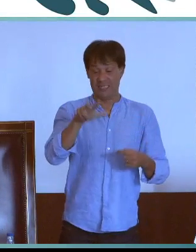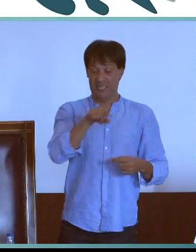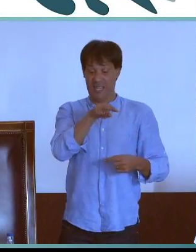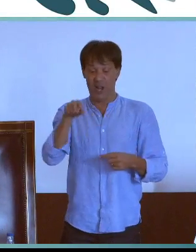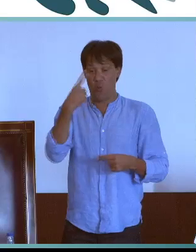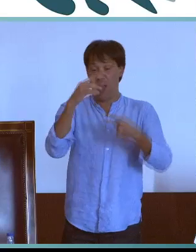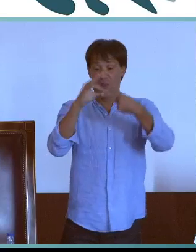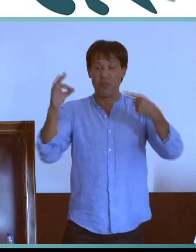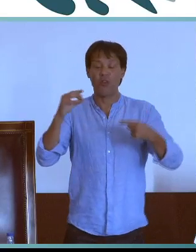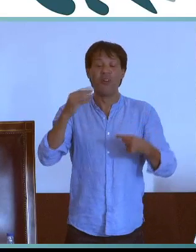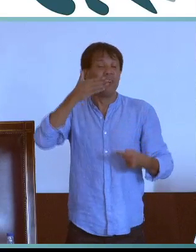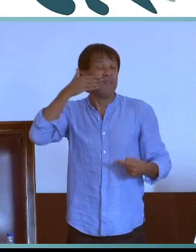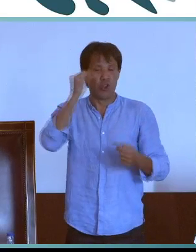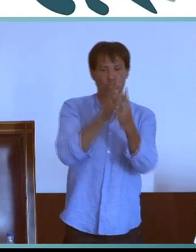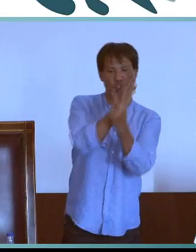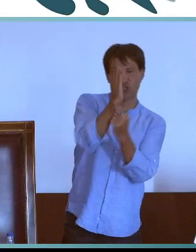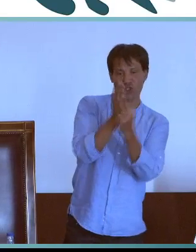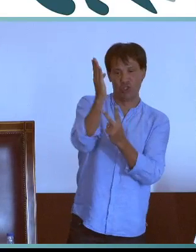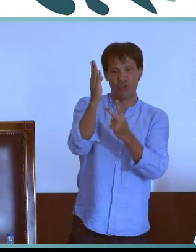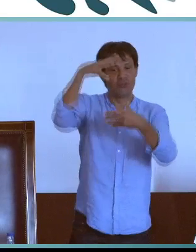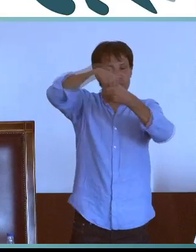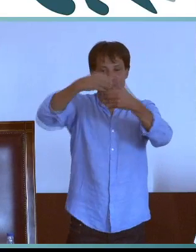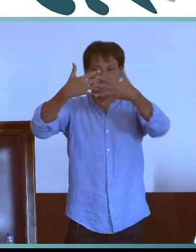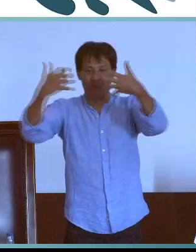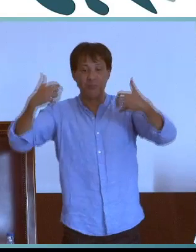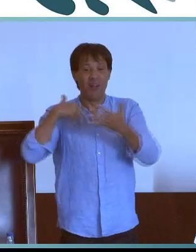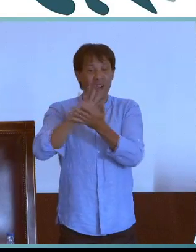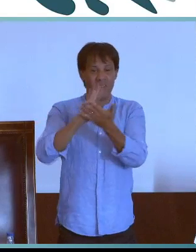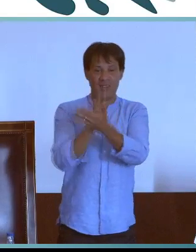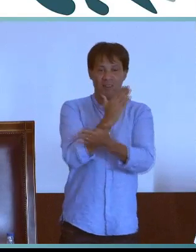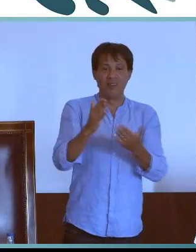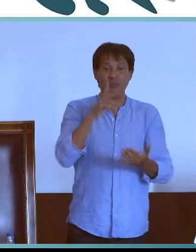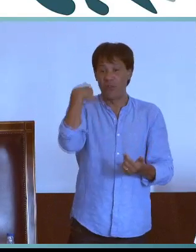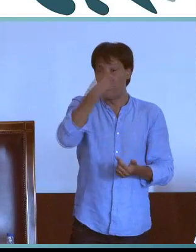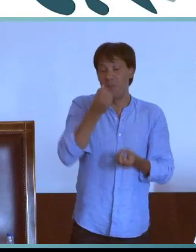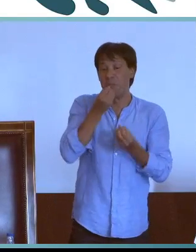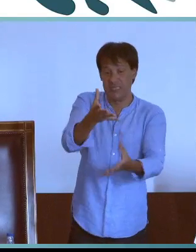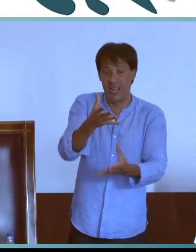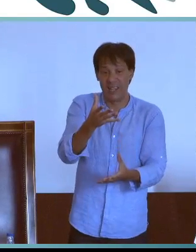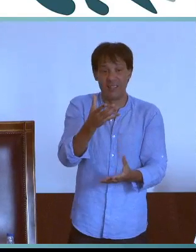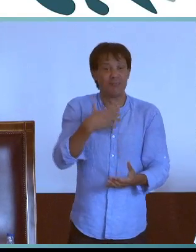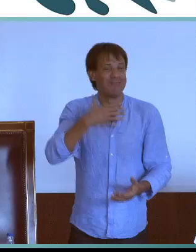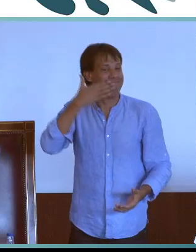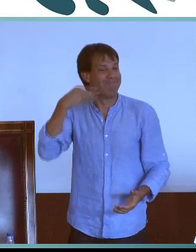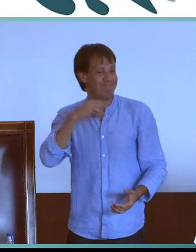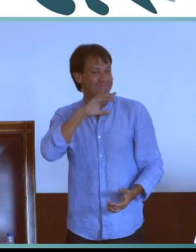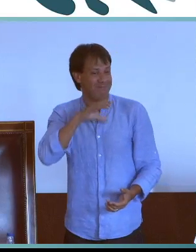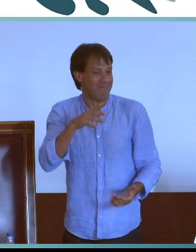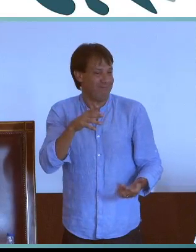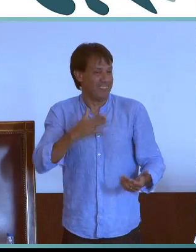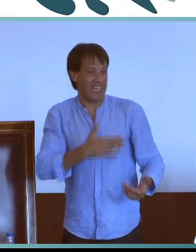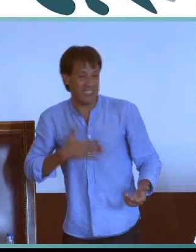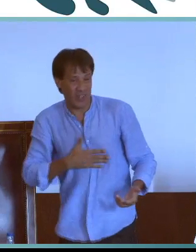Como veis, son las dos acepciones en castellano. Se puede ver en dos frases diferentes. La cara